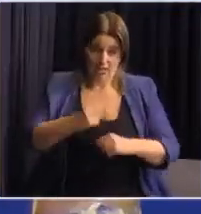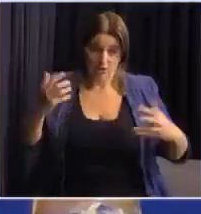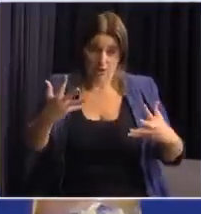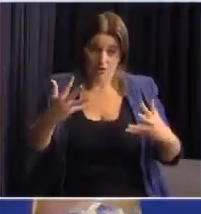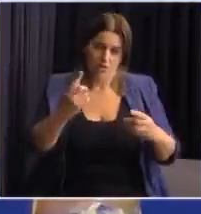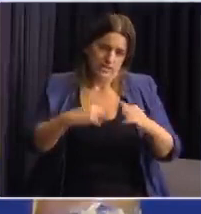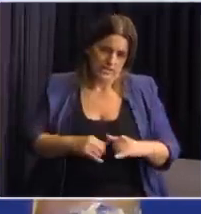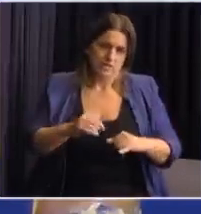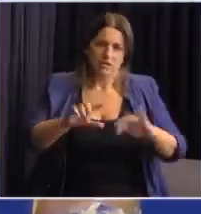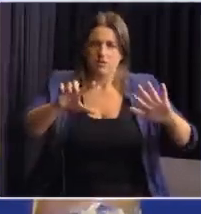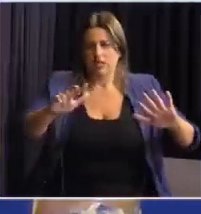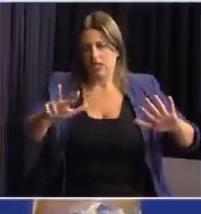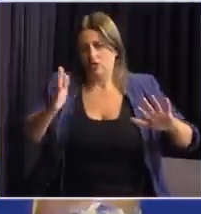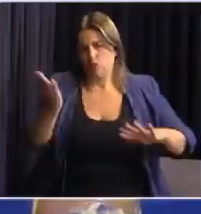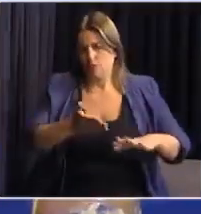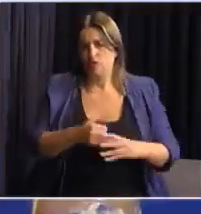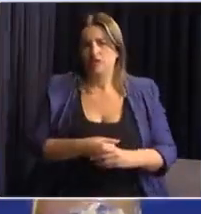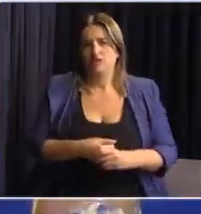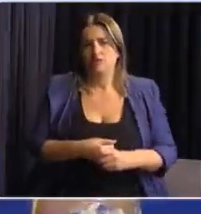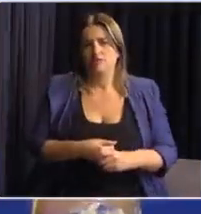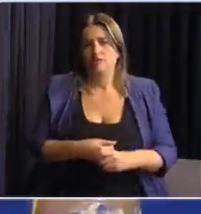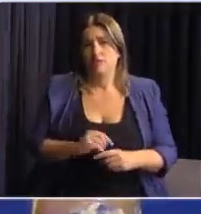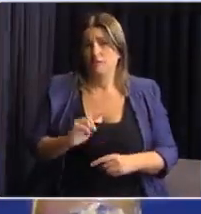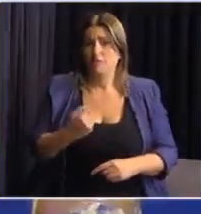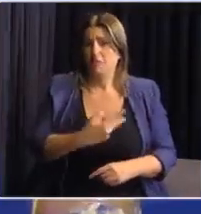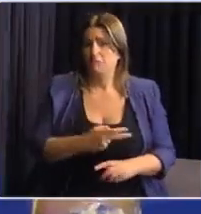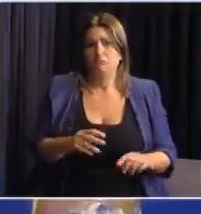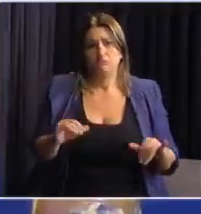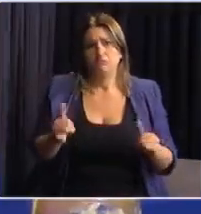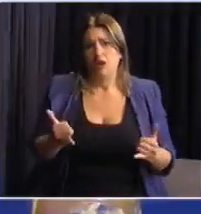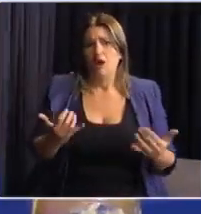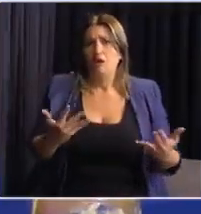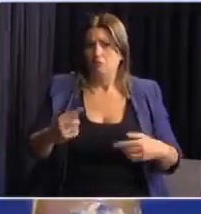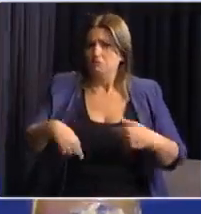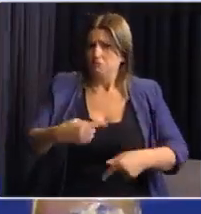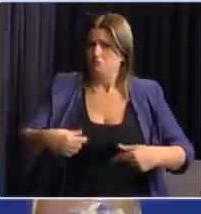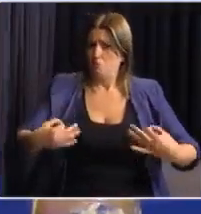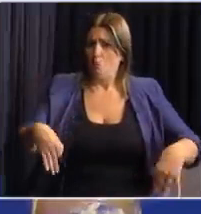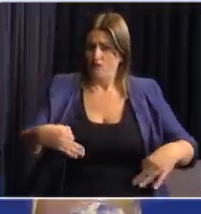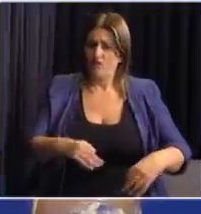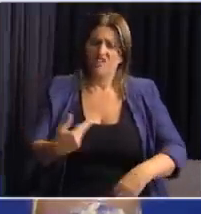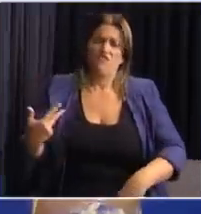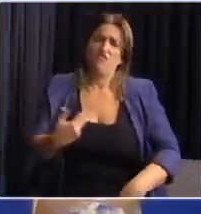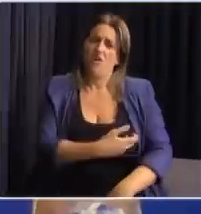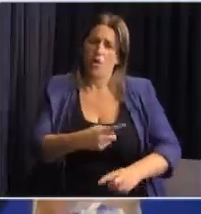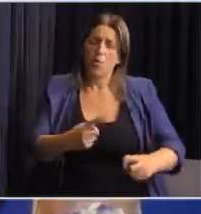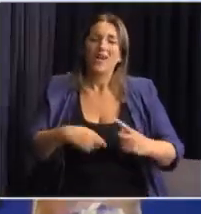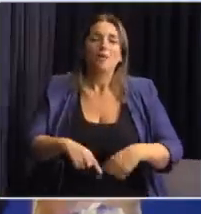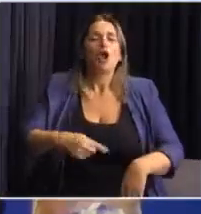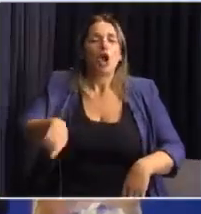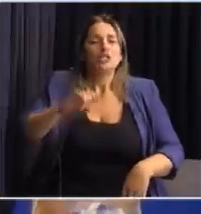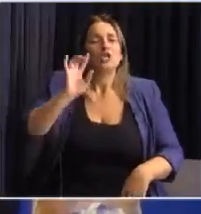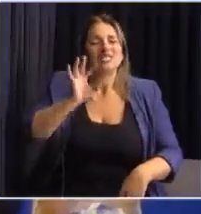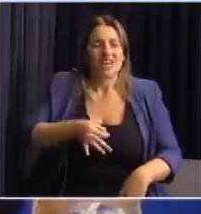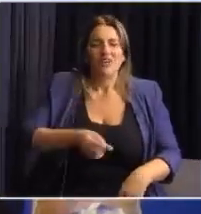de guarismos del 78% de primera dosis. Así que está andando razonablemente bien la vacunación, pero sabemos que tenemos